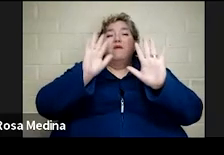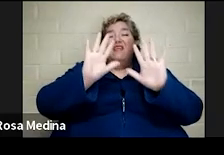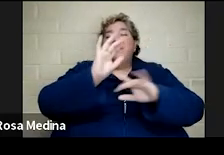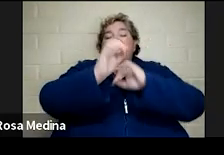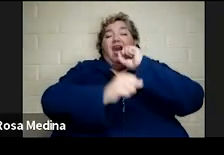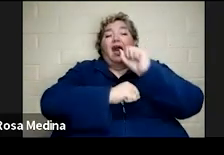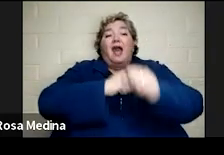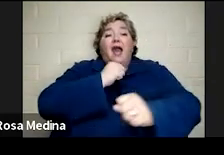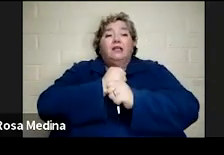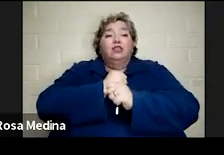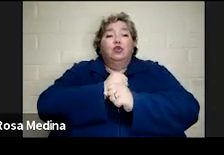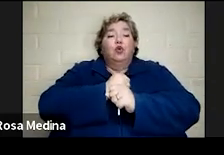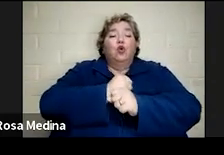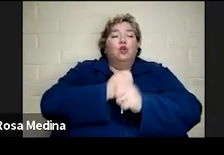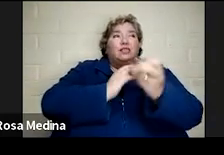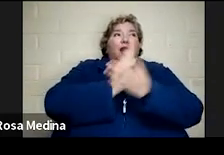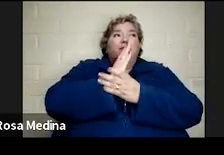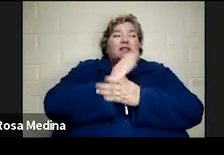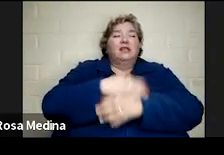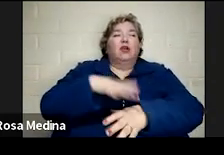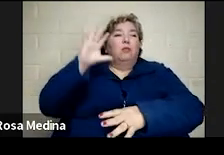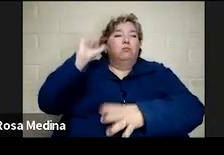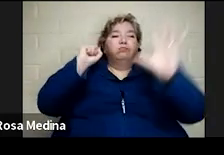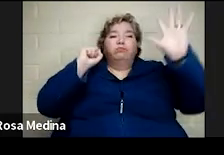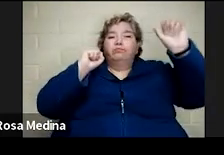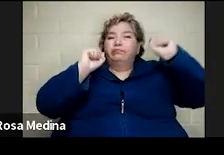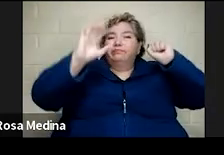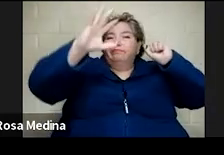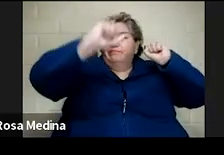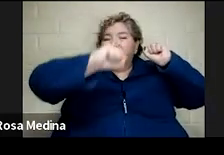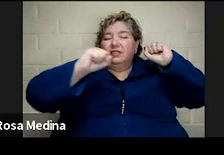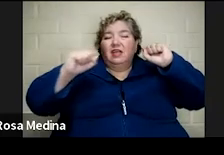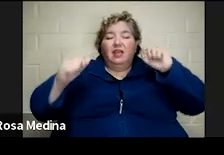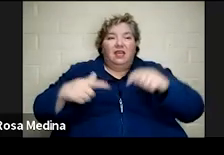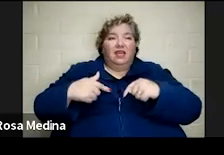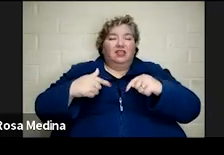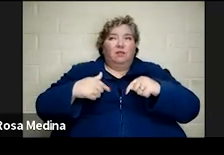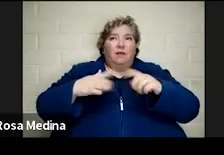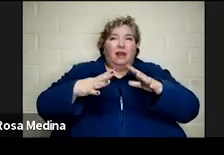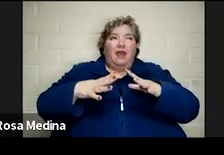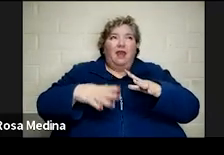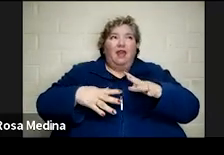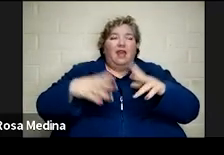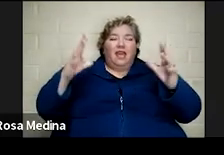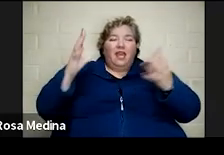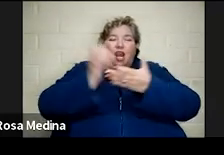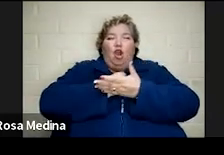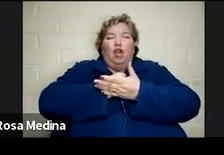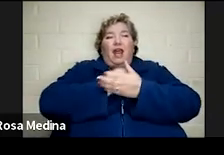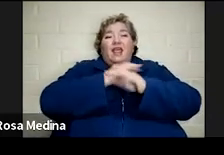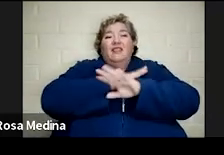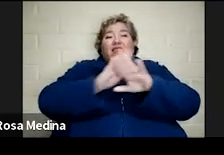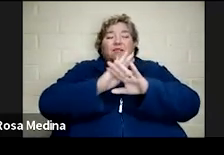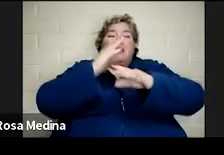empiezan a inhibir más los estímulos externo, interno, y logran como modular esto para lograr la tarea o la actividad que se les